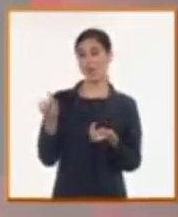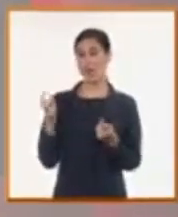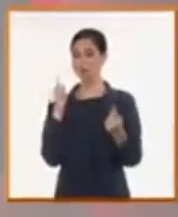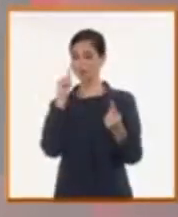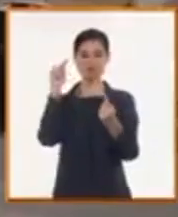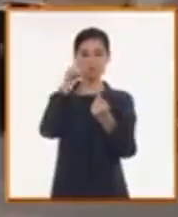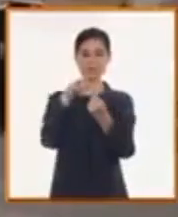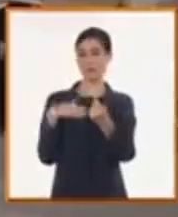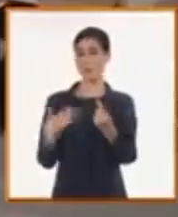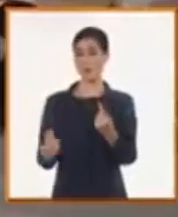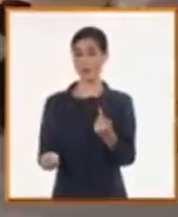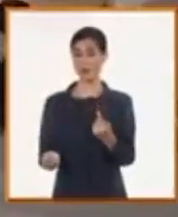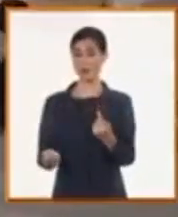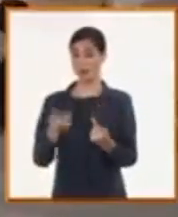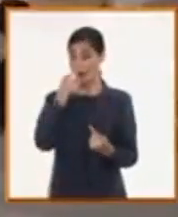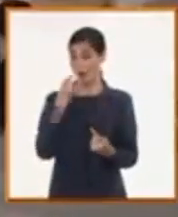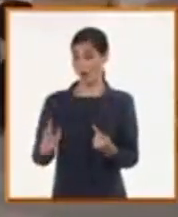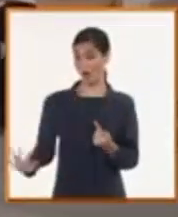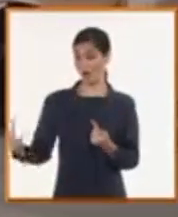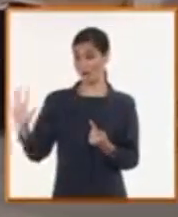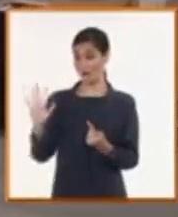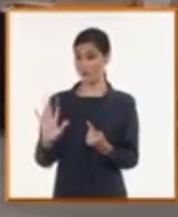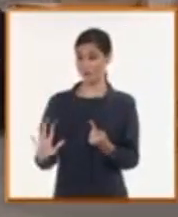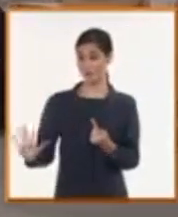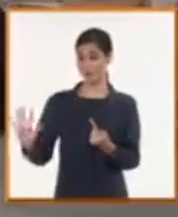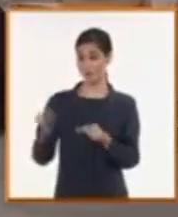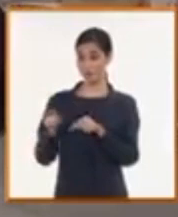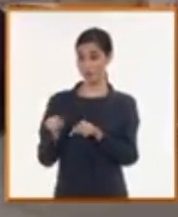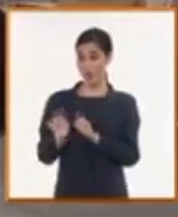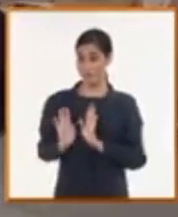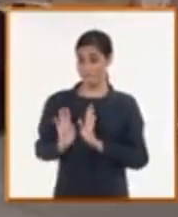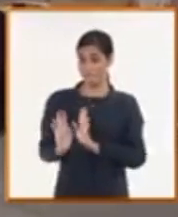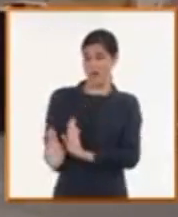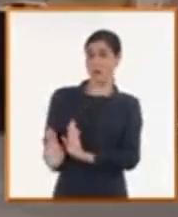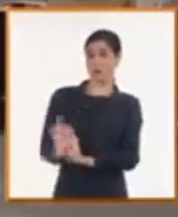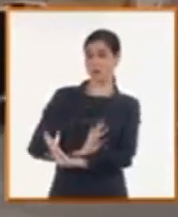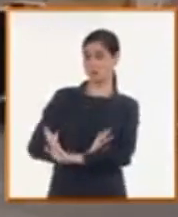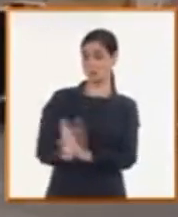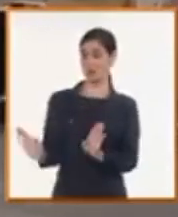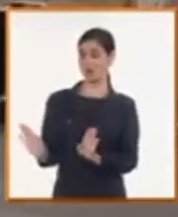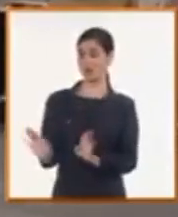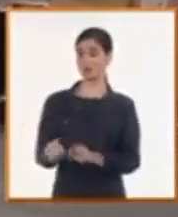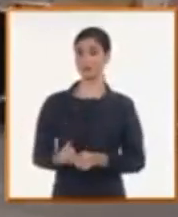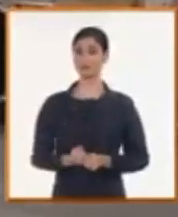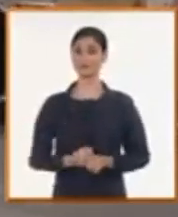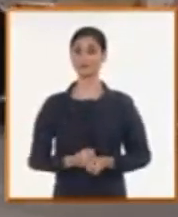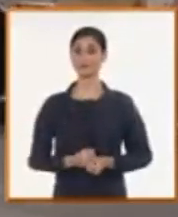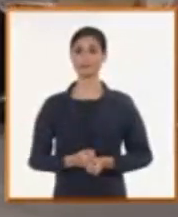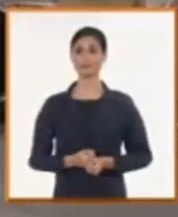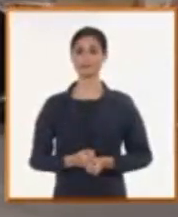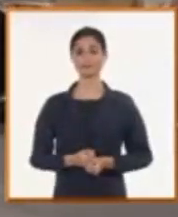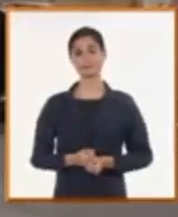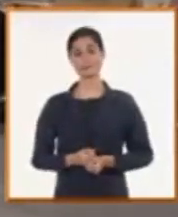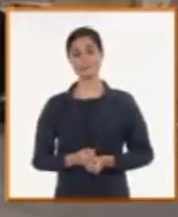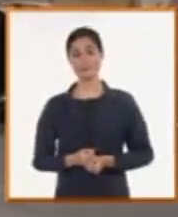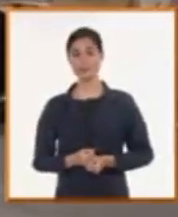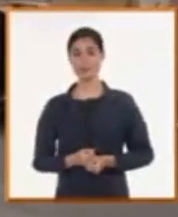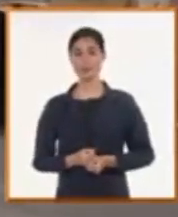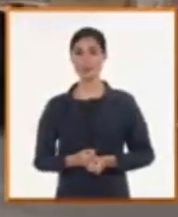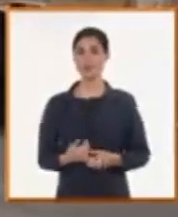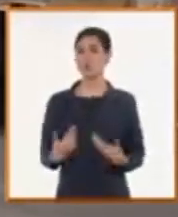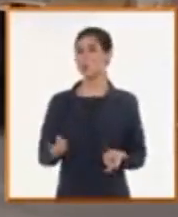dijo algo que me es imprescindible que explique. Cuando usted dice, ellos escogieron a Cuito Cuanavale, es decir,